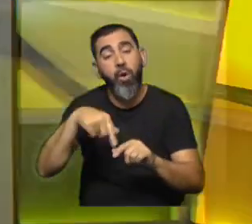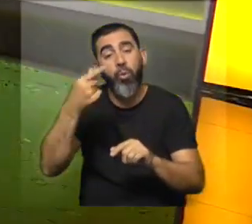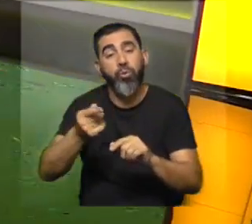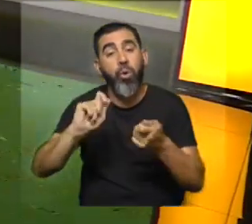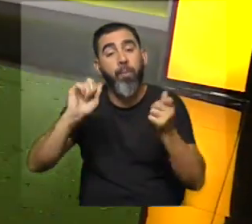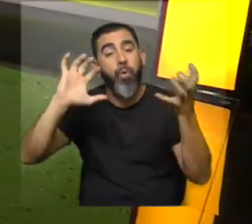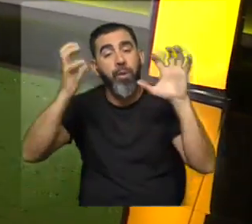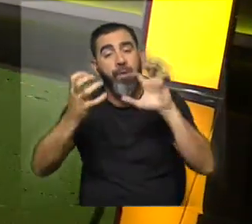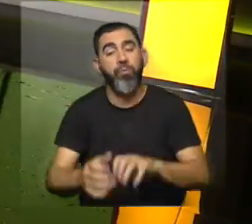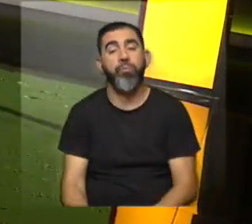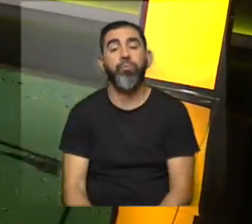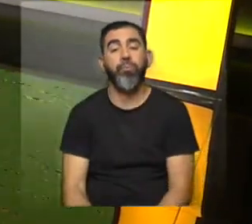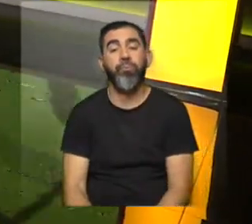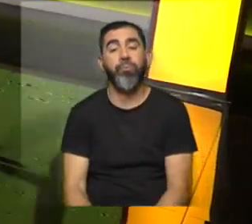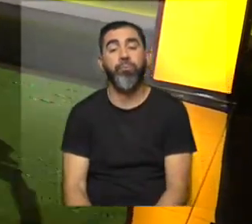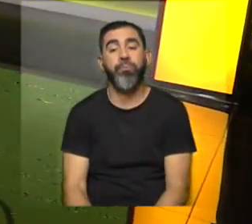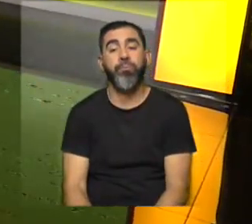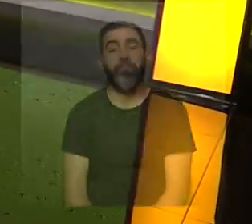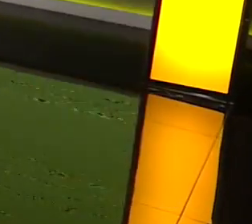cambio climático.